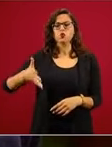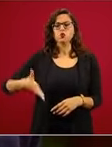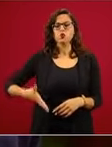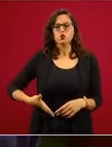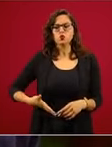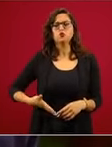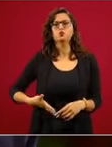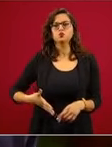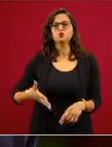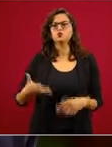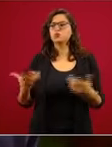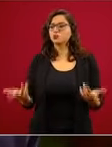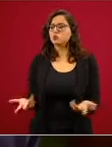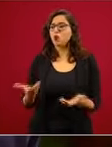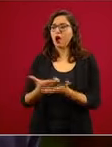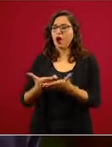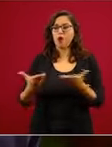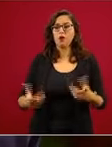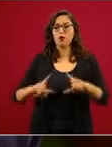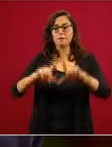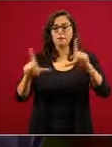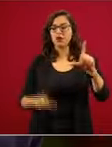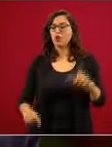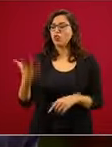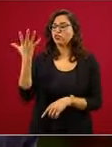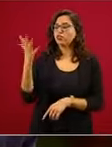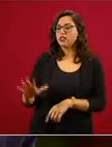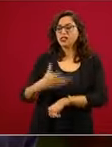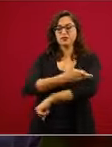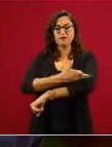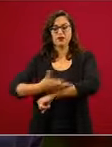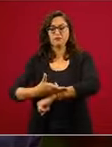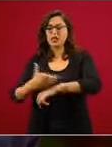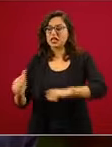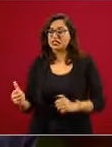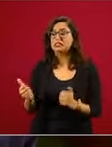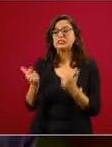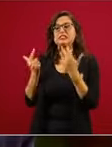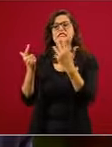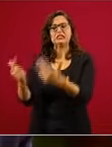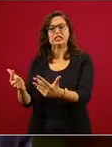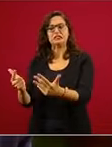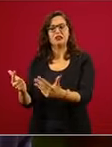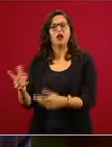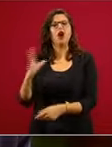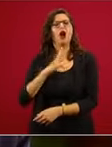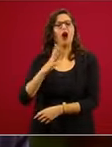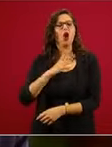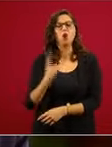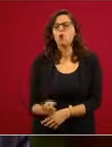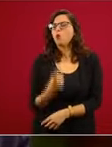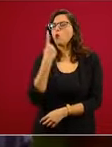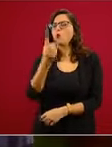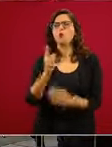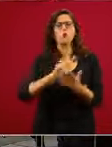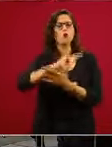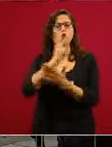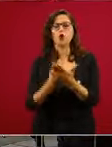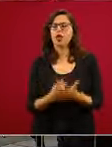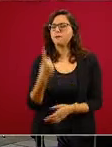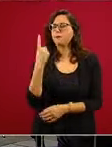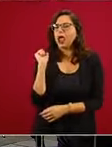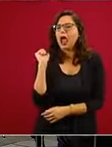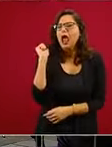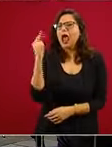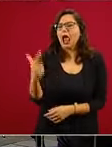7 de cada 10 familias está llegando cuando menos un beneficio o algo del presupuesto